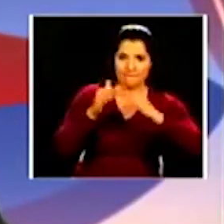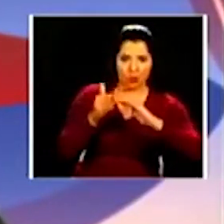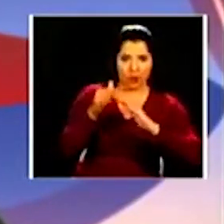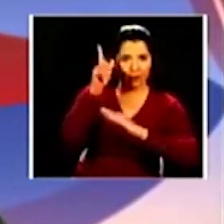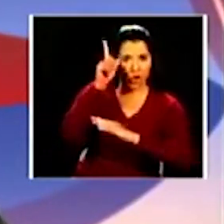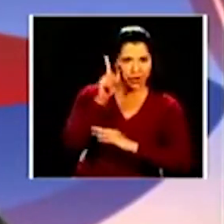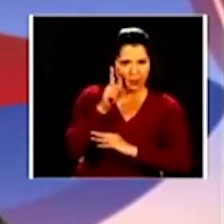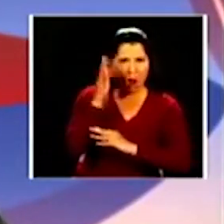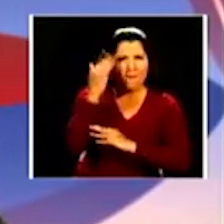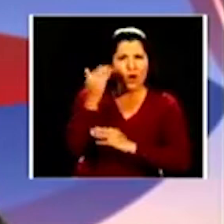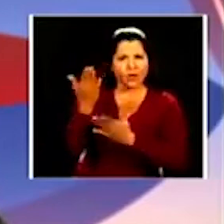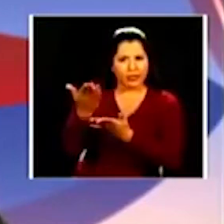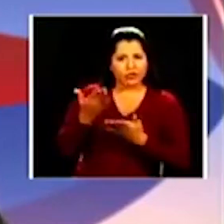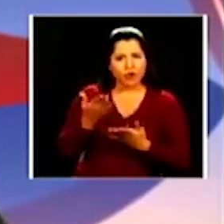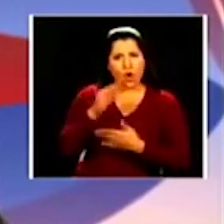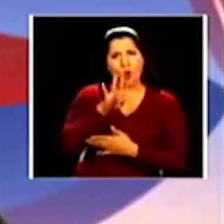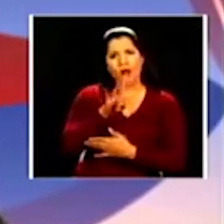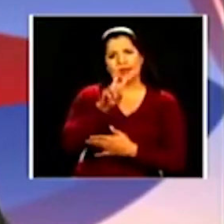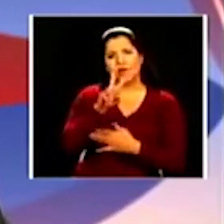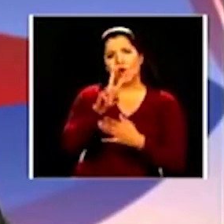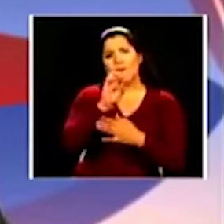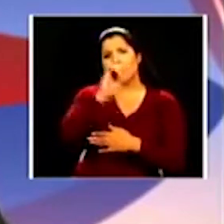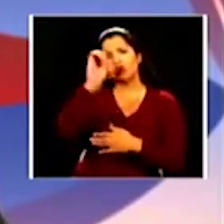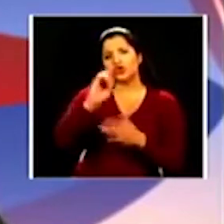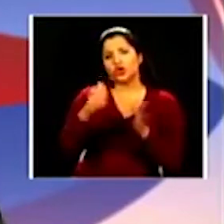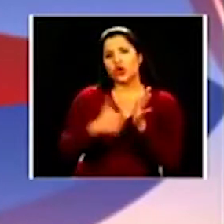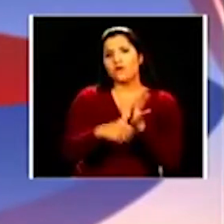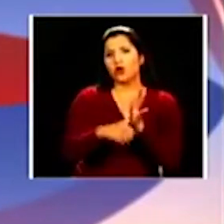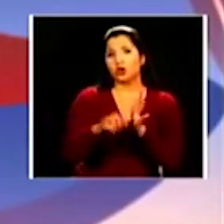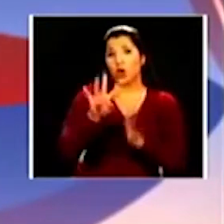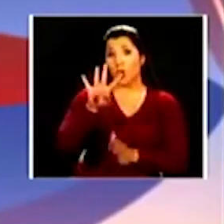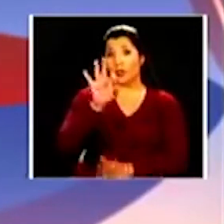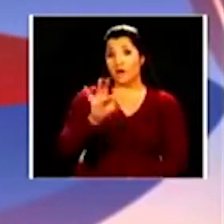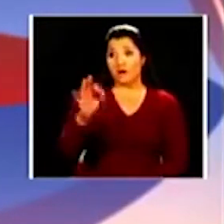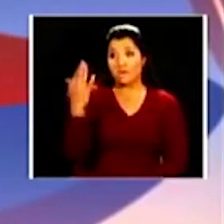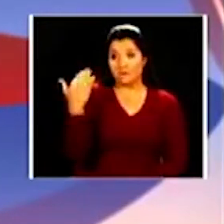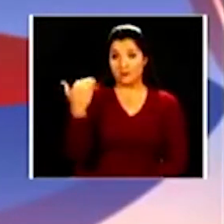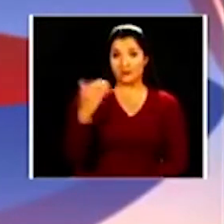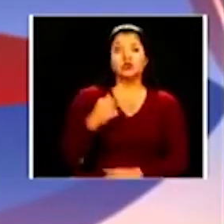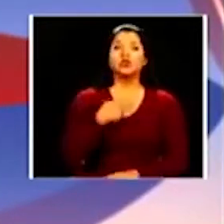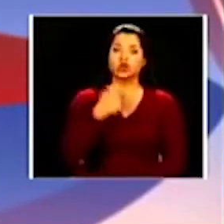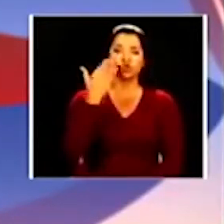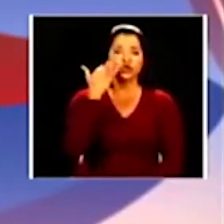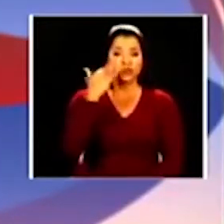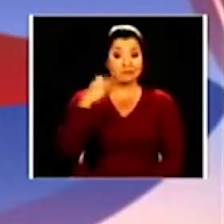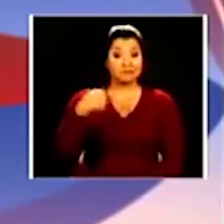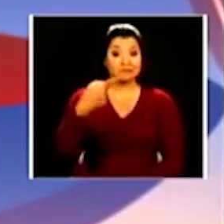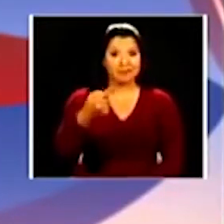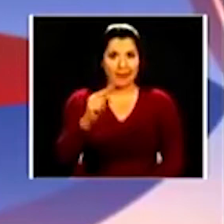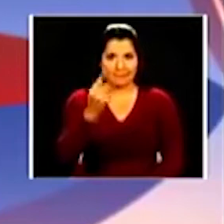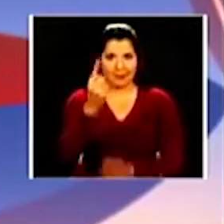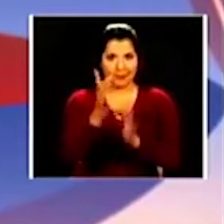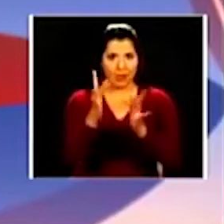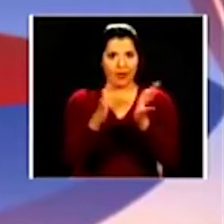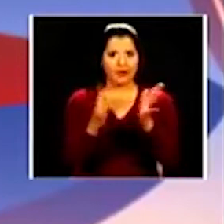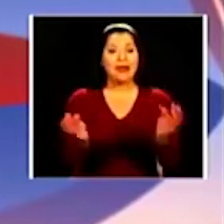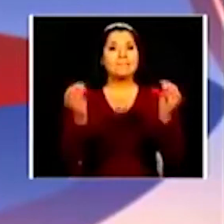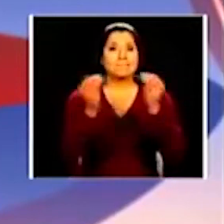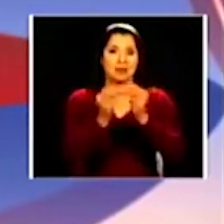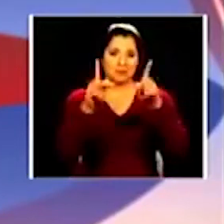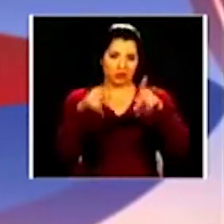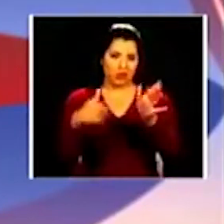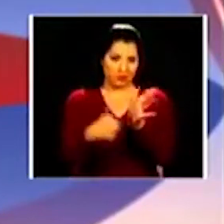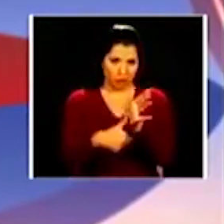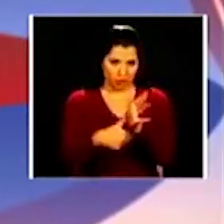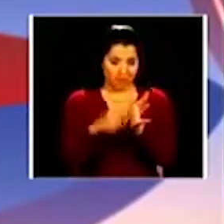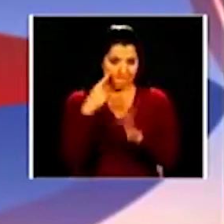más del 42% de sus votos el 4 de febrero pasado y sé que aún mayor será ese porcentaje el próximo 1 de abril.